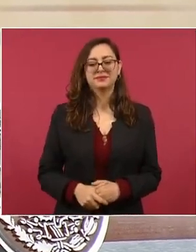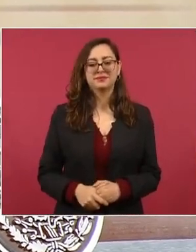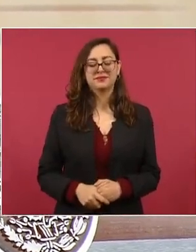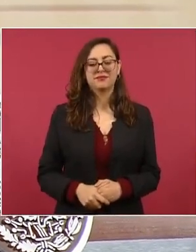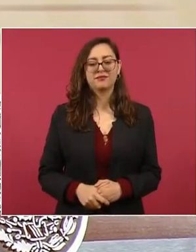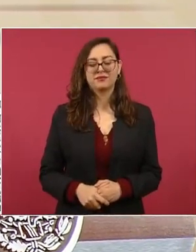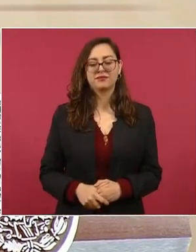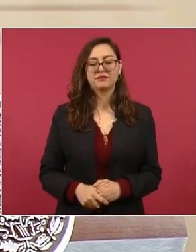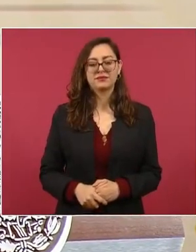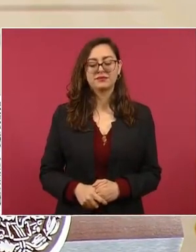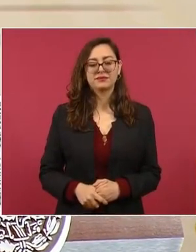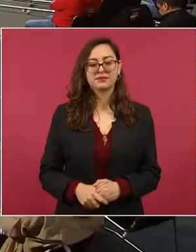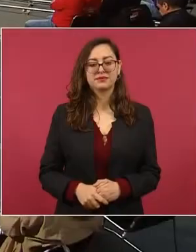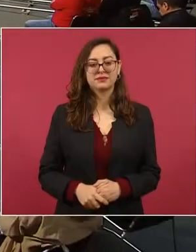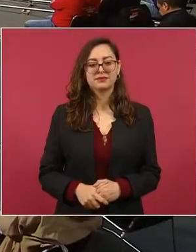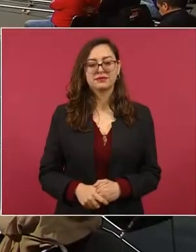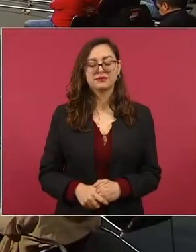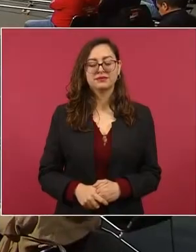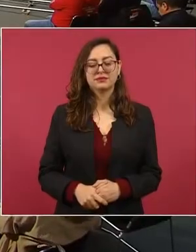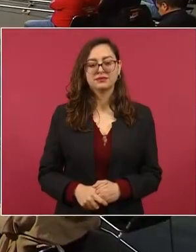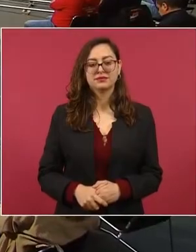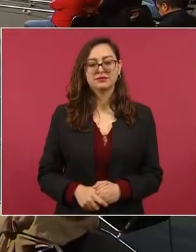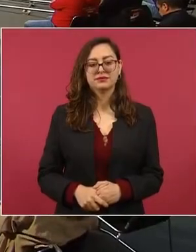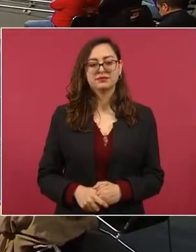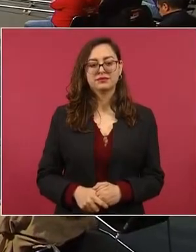Sobre el peso.